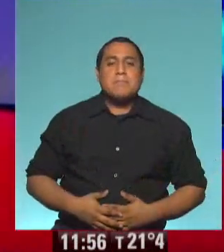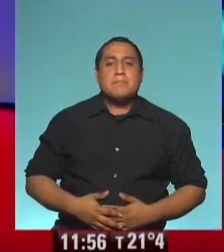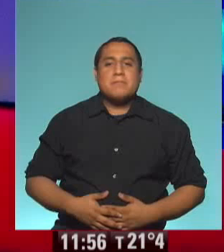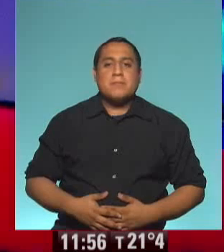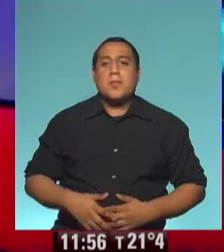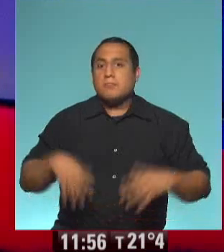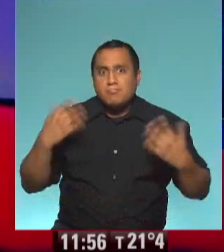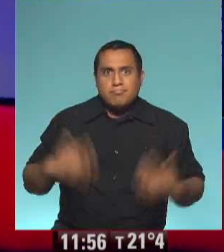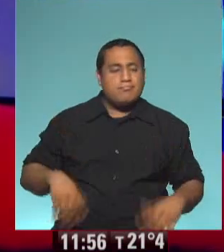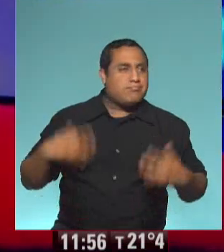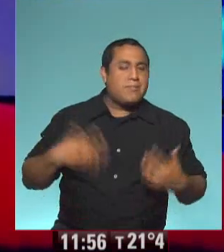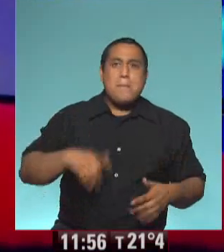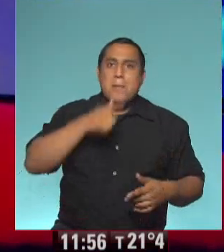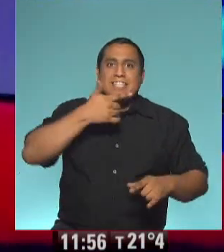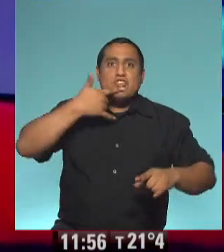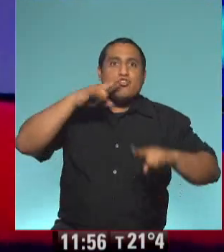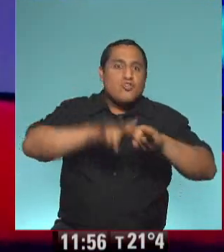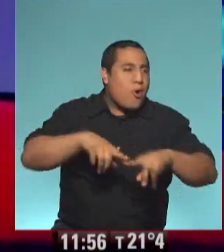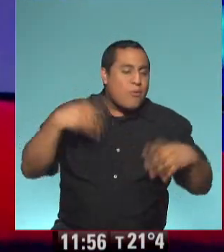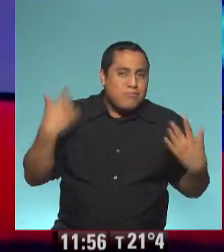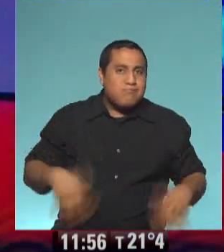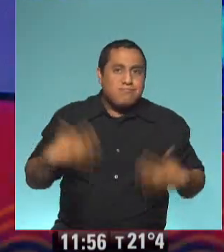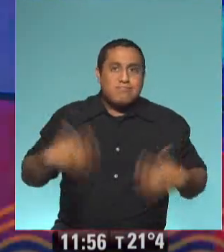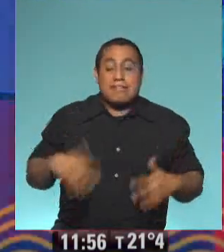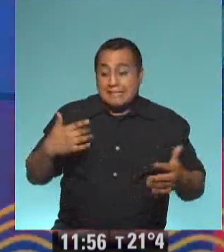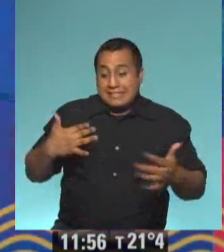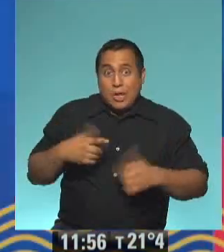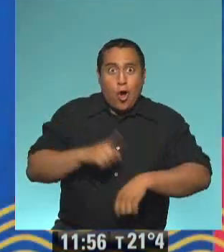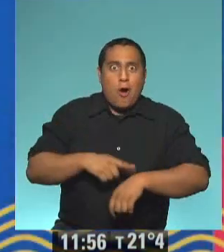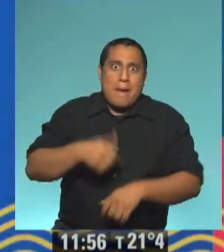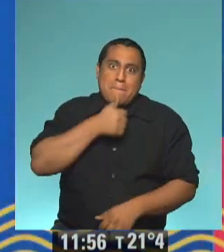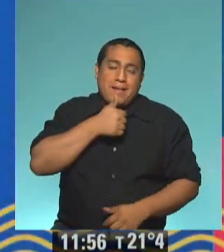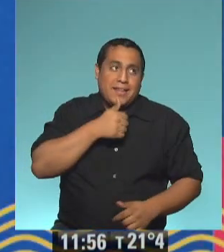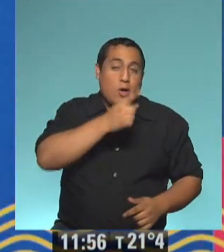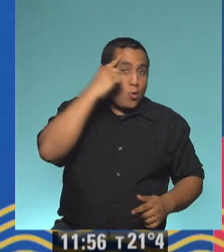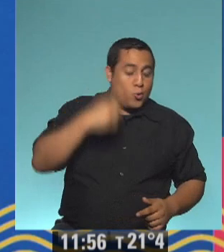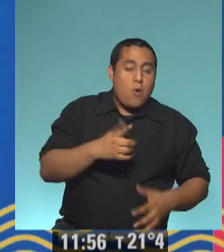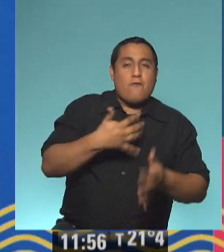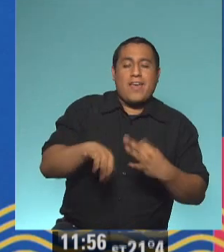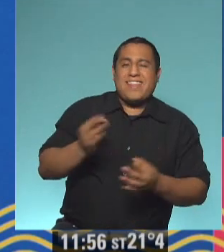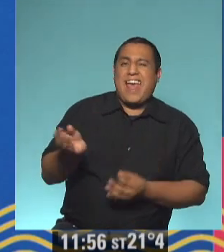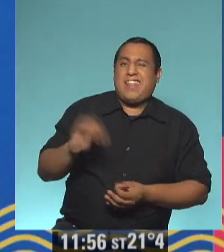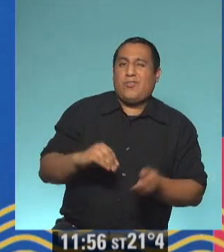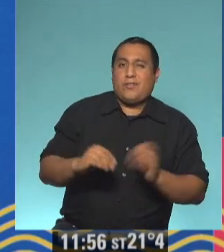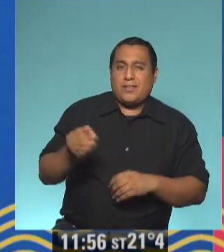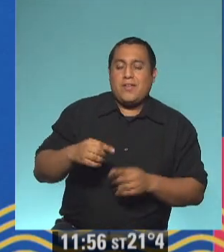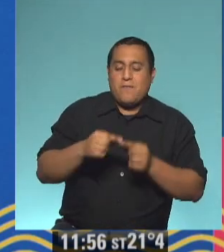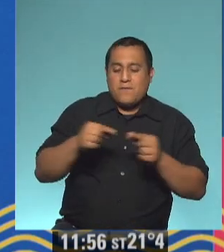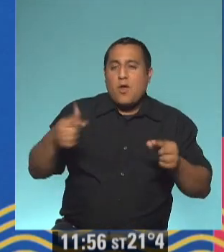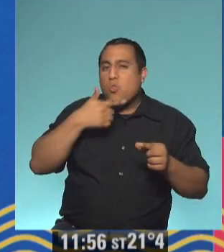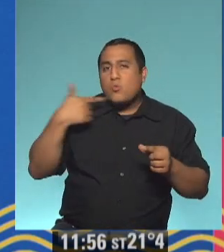Fue un espectáculo extra, y como ya iba llegando la hora del mate, el rulo consiguió vender de yapa varias bandejas de vigilantes